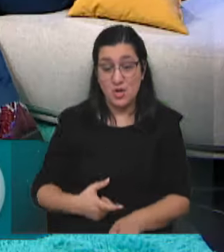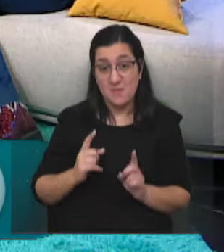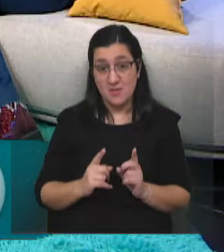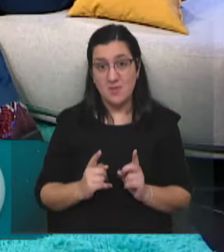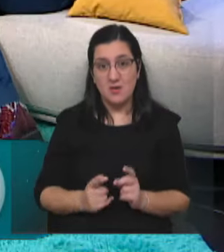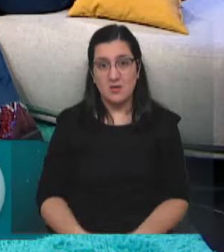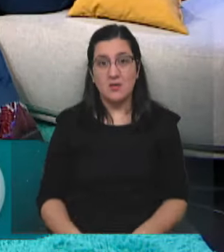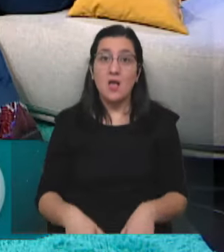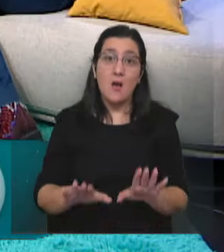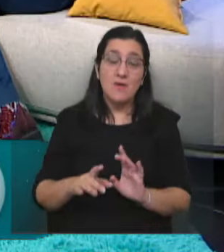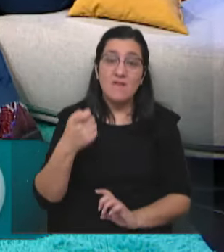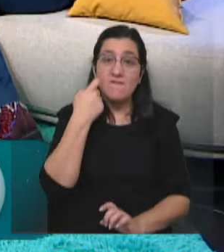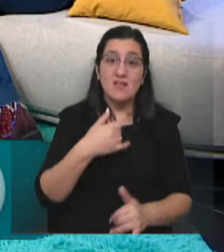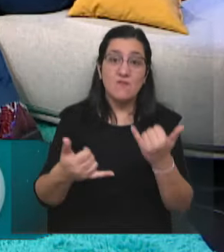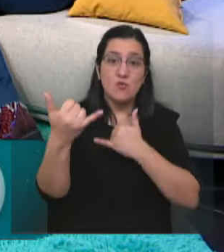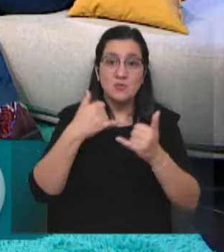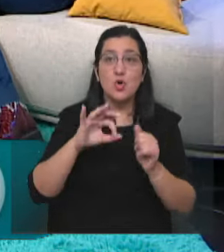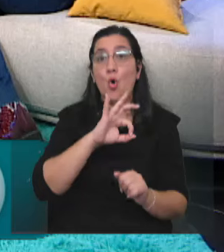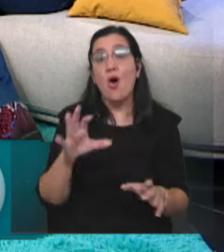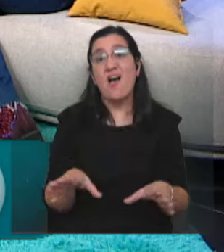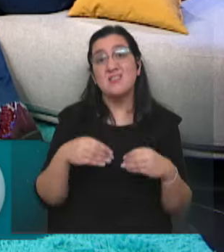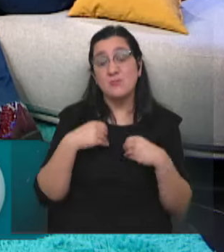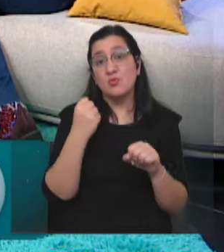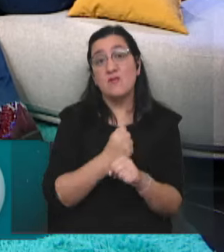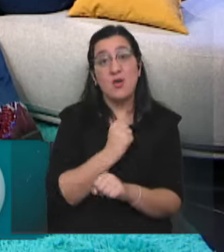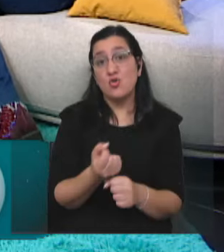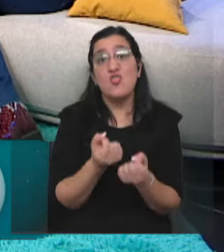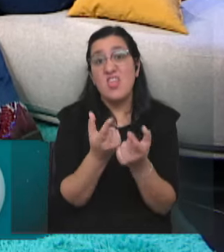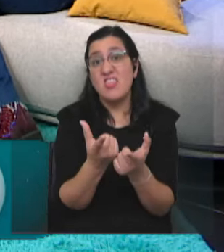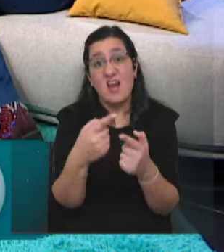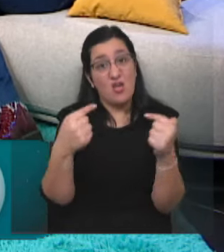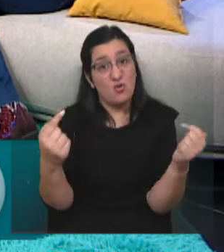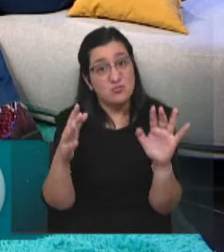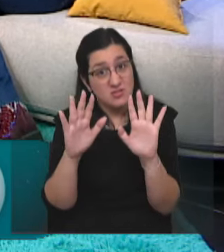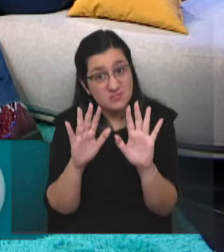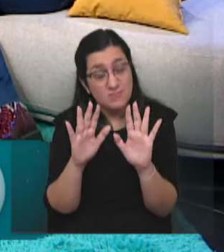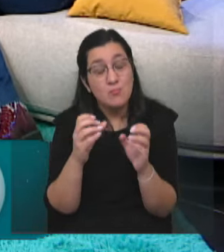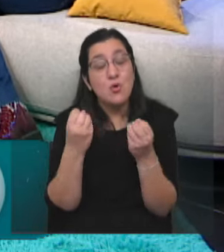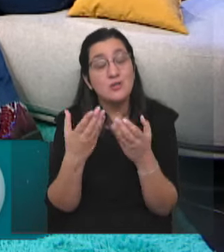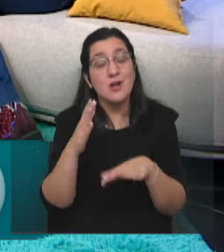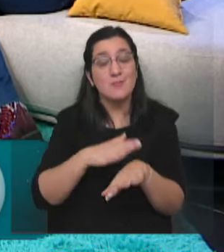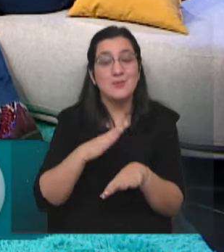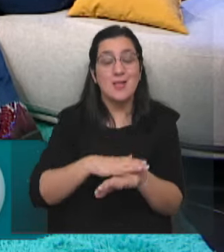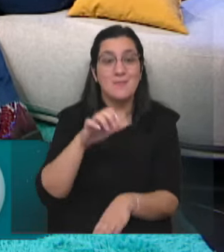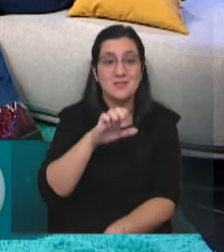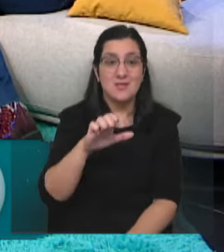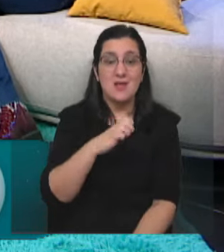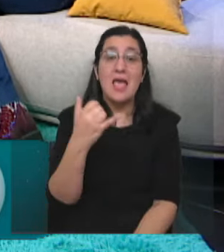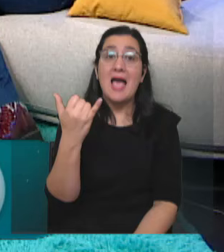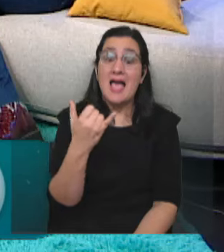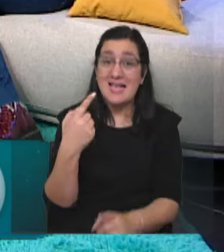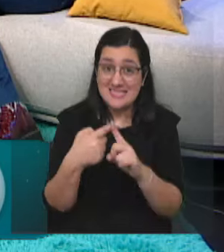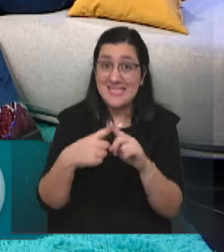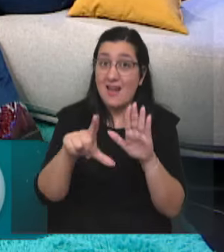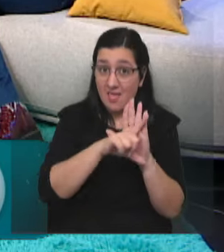información, claro. O que acepta un trabajo y es lo que... ¿Viste? Por eso claro. Es la responsabilidad empresarial. O sea, legislado está.